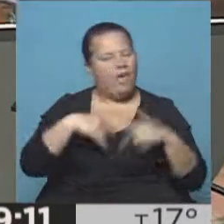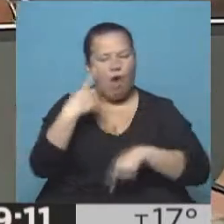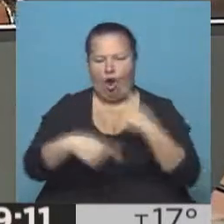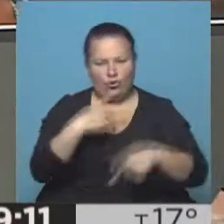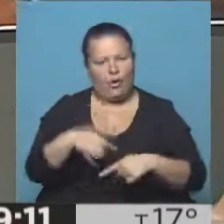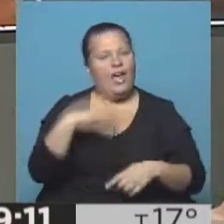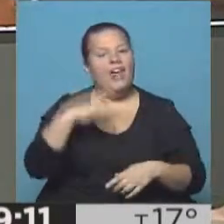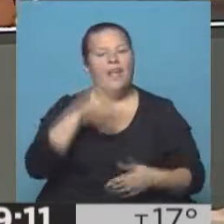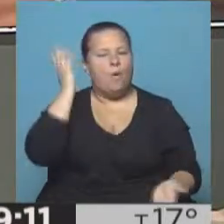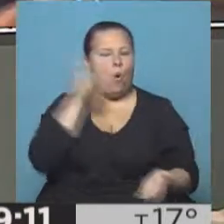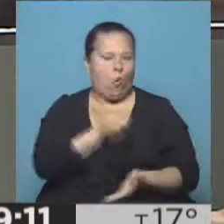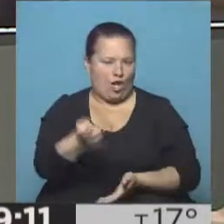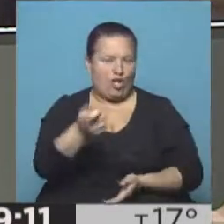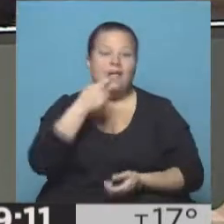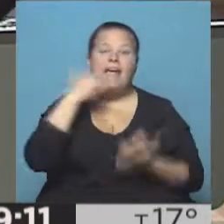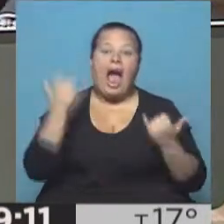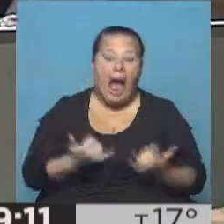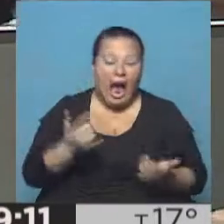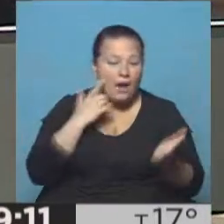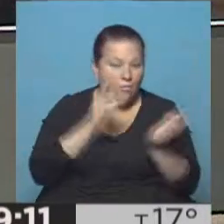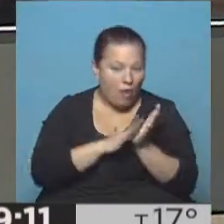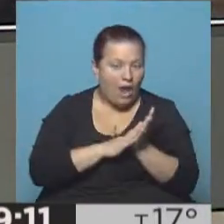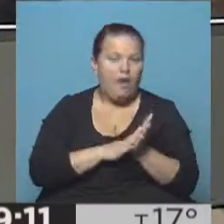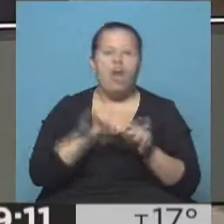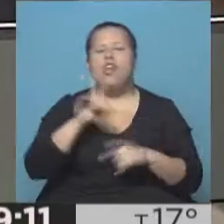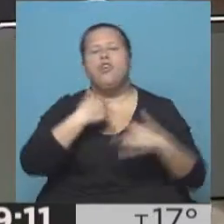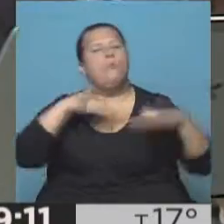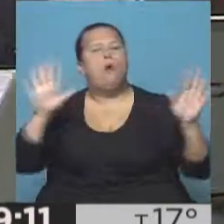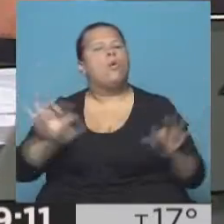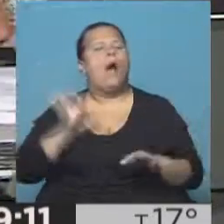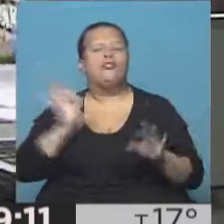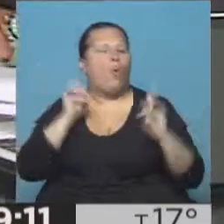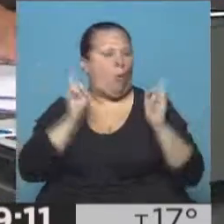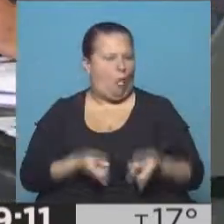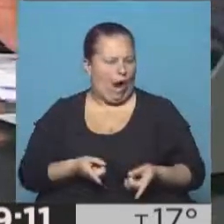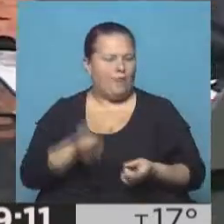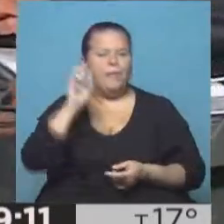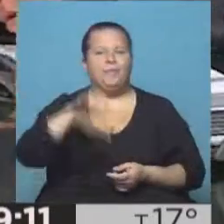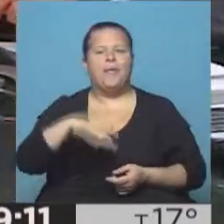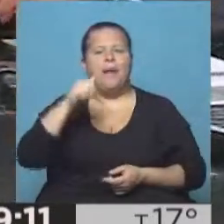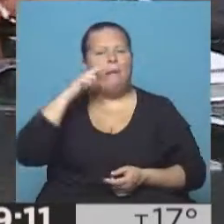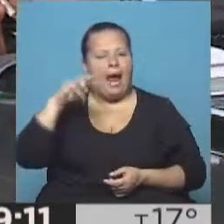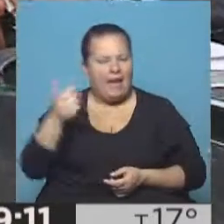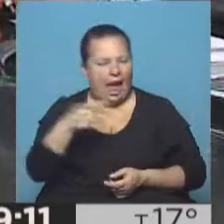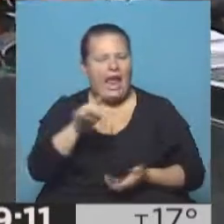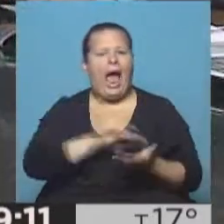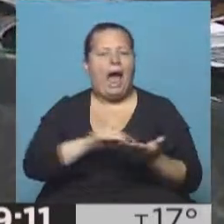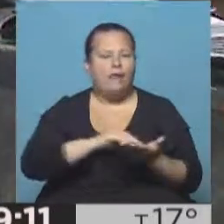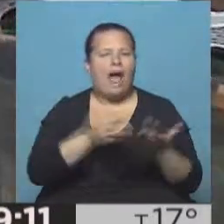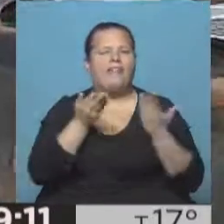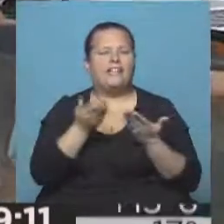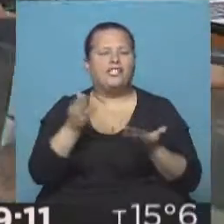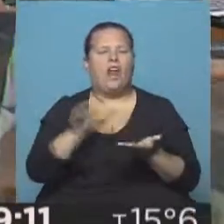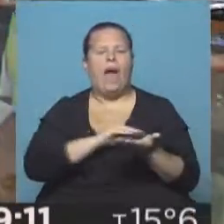tanto, se tiene que juzgar cuando suceda, en definitiva, y no importa los años que pasen. Con nosotros Mariana Stillman, abogada asesora